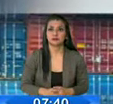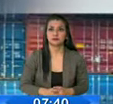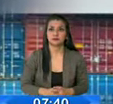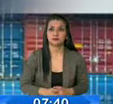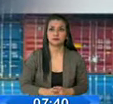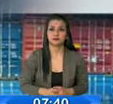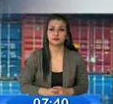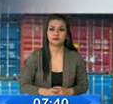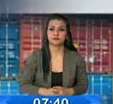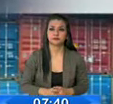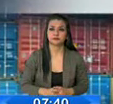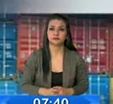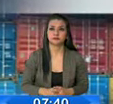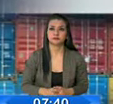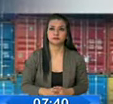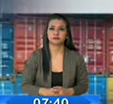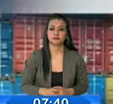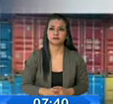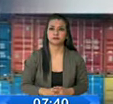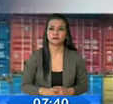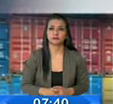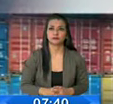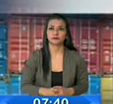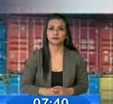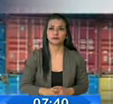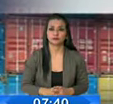la unidad de control equivalente a 10.000